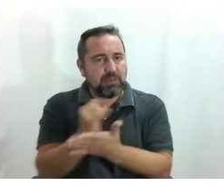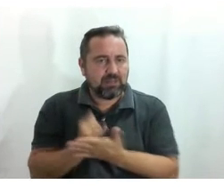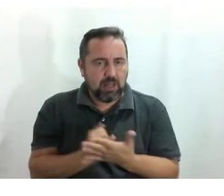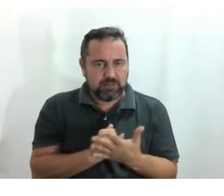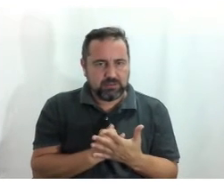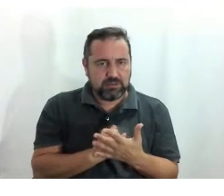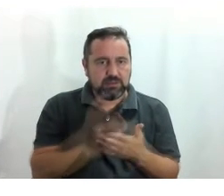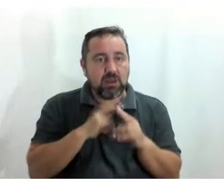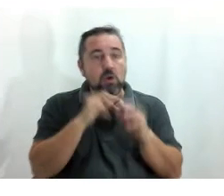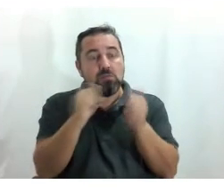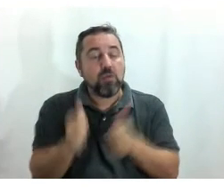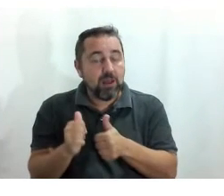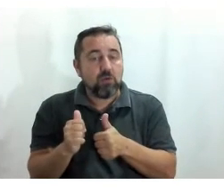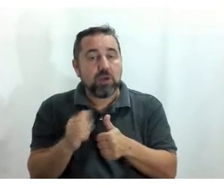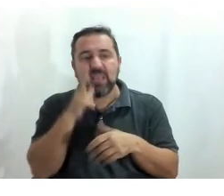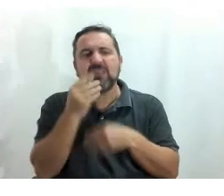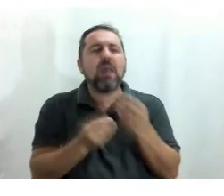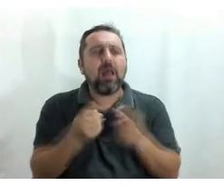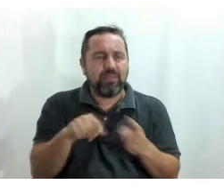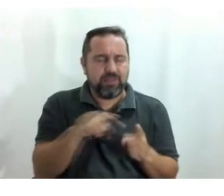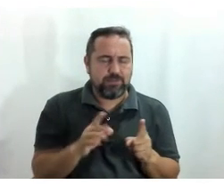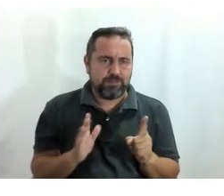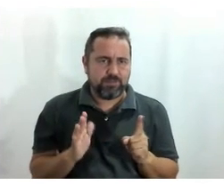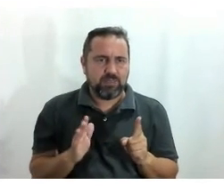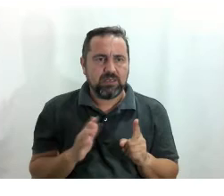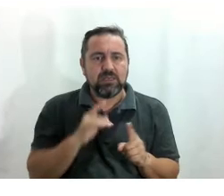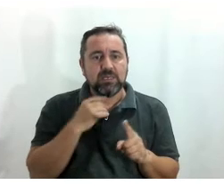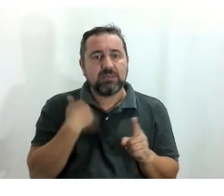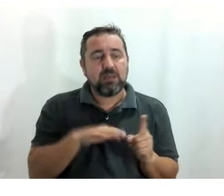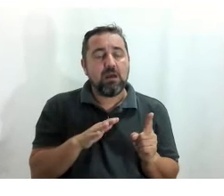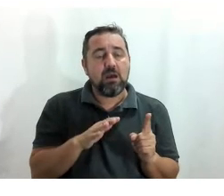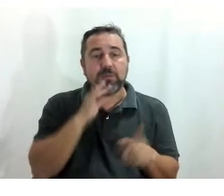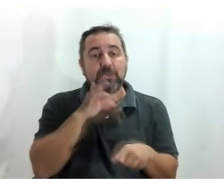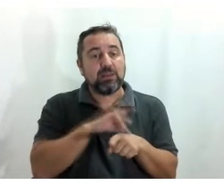Estos modelos lo que van a hacer es van a reproducir bien la